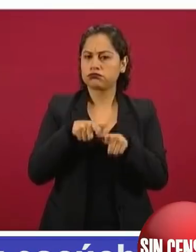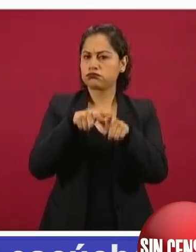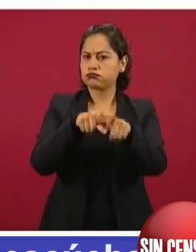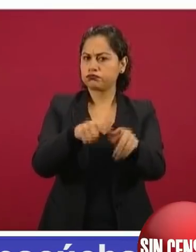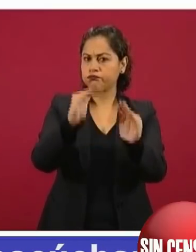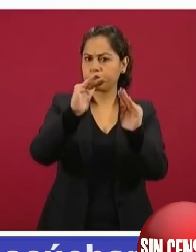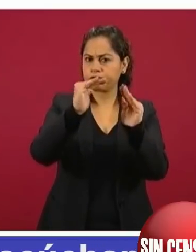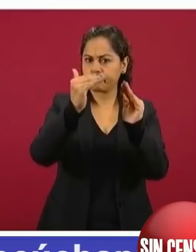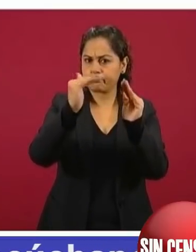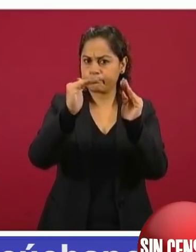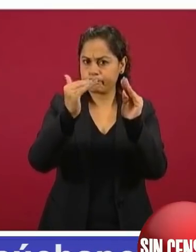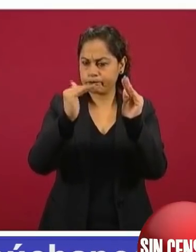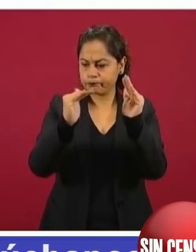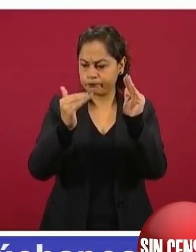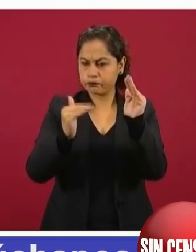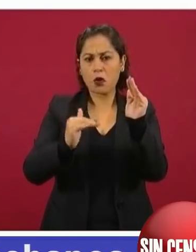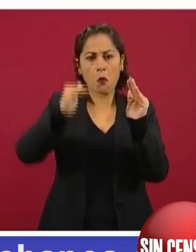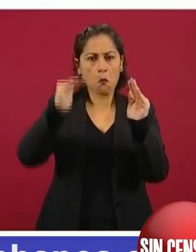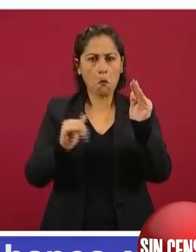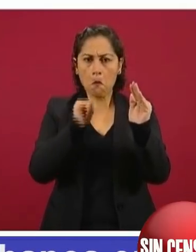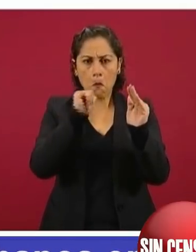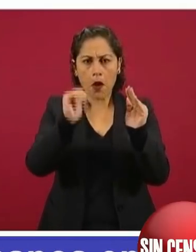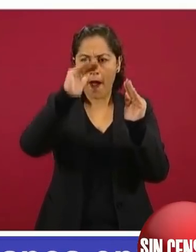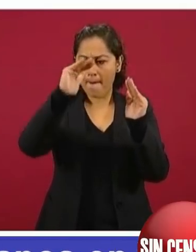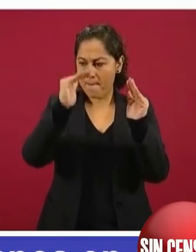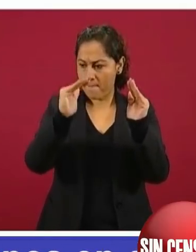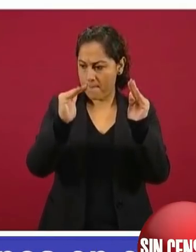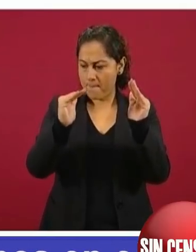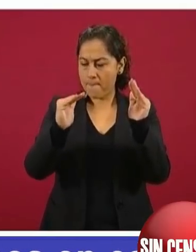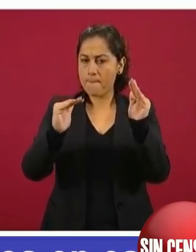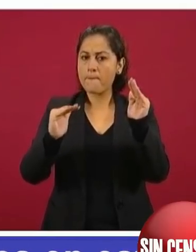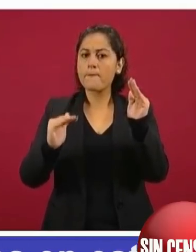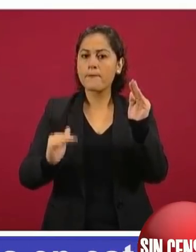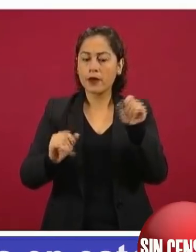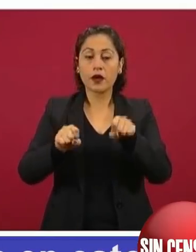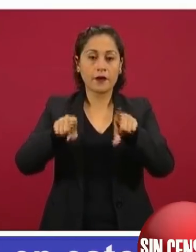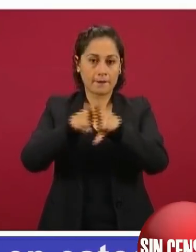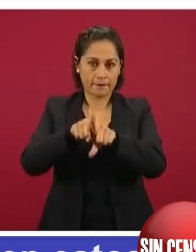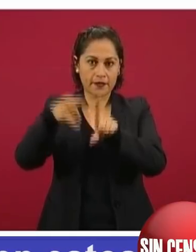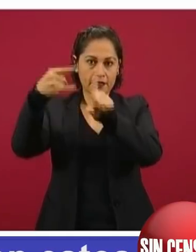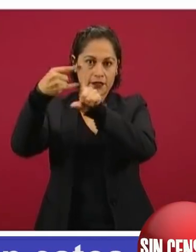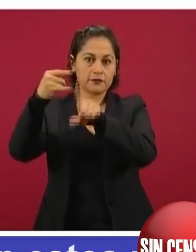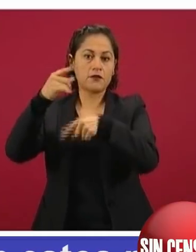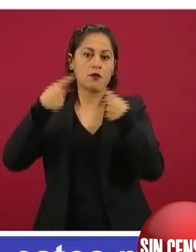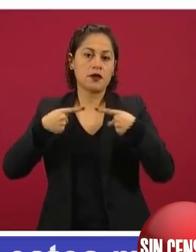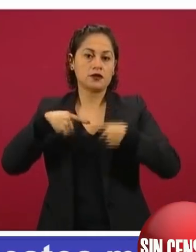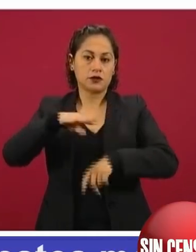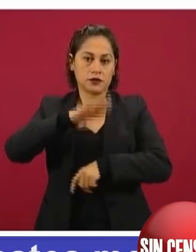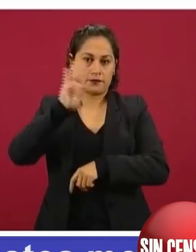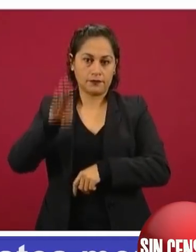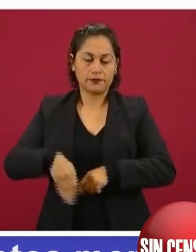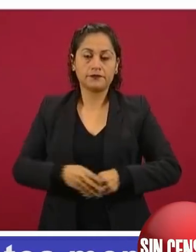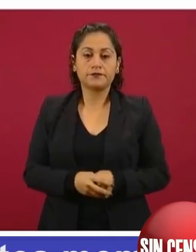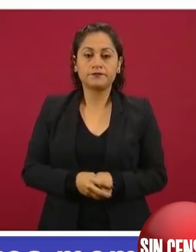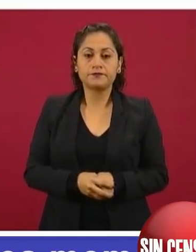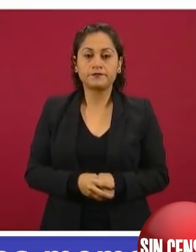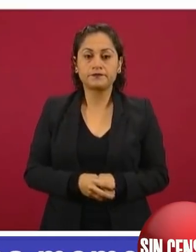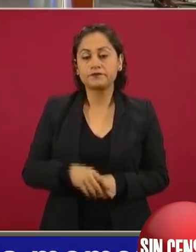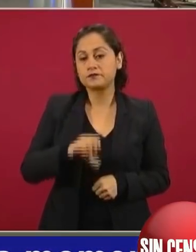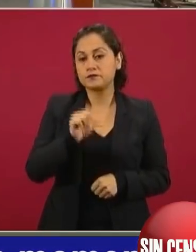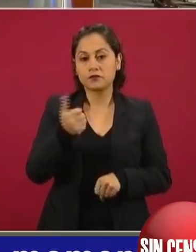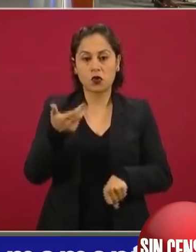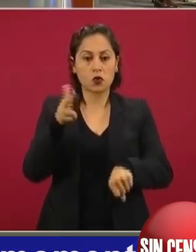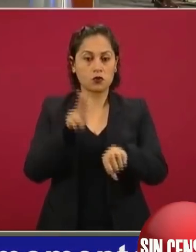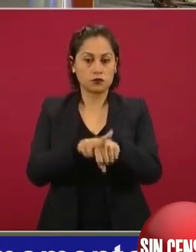baja, con pocas variaciones a lo largo del tiempo, lo mismo las defunciones en descenso. La siguiente, y la